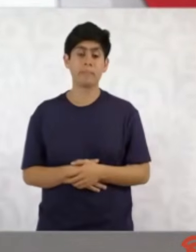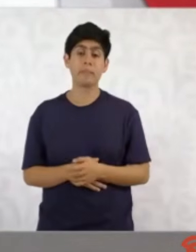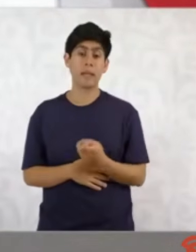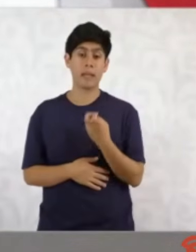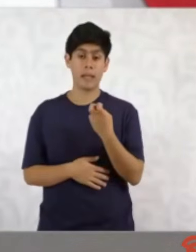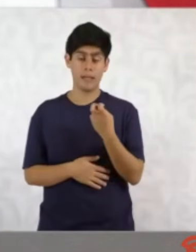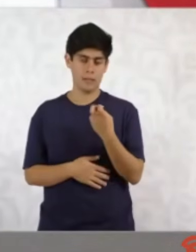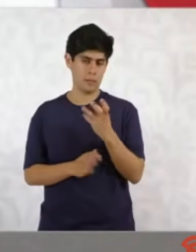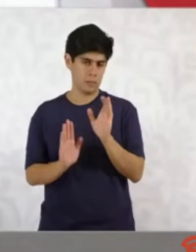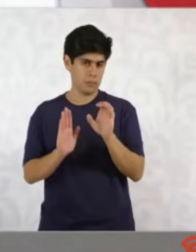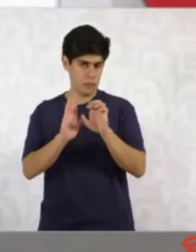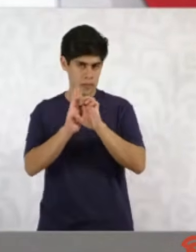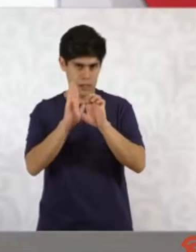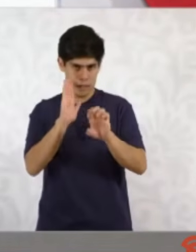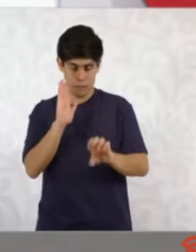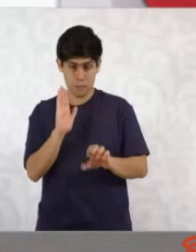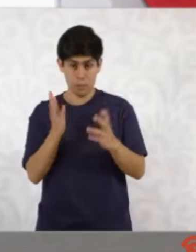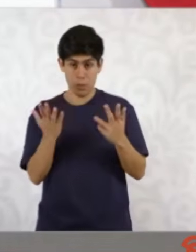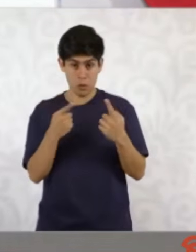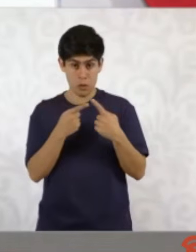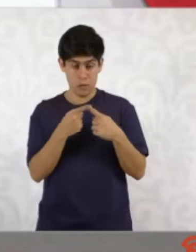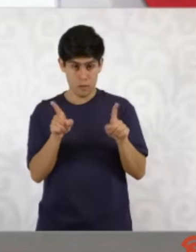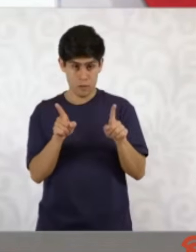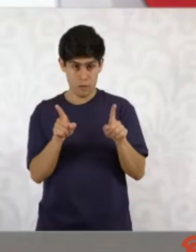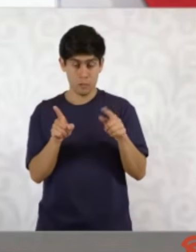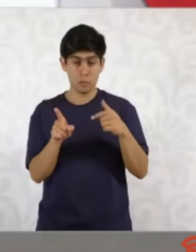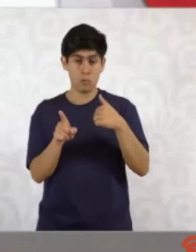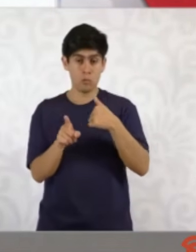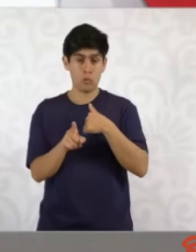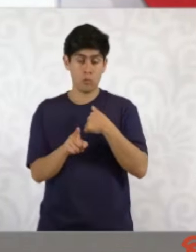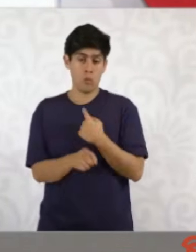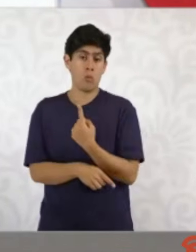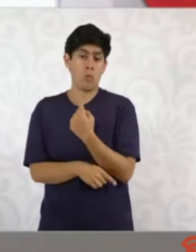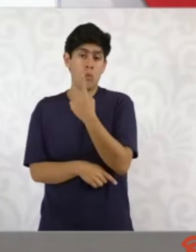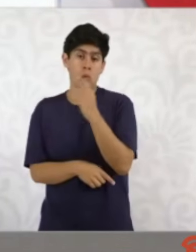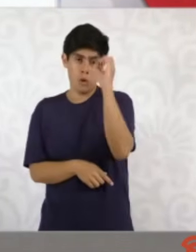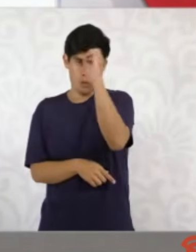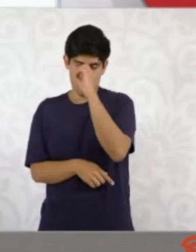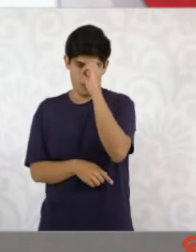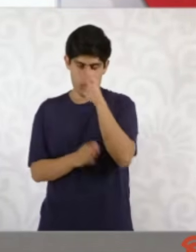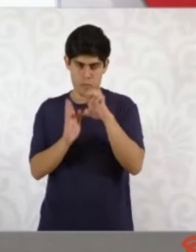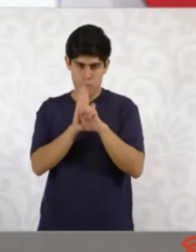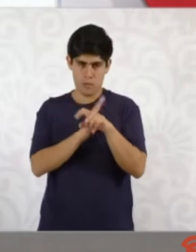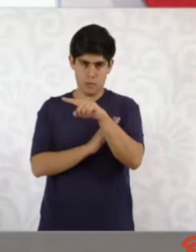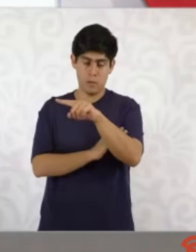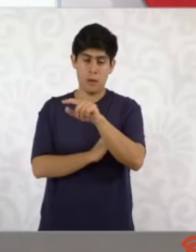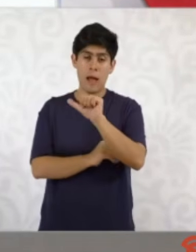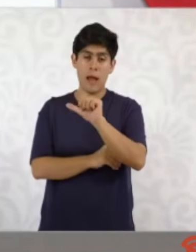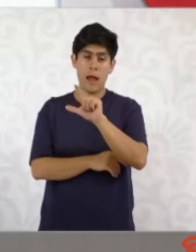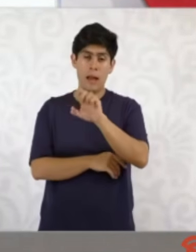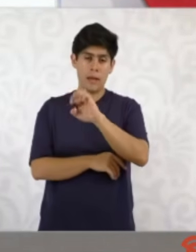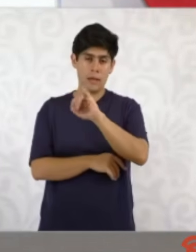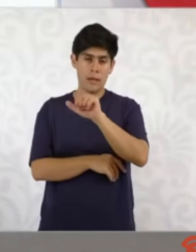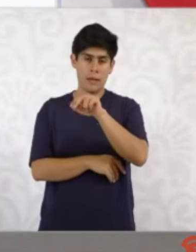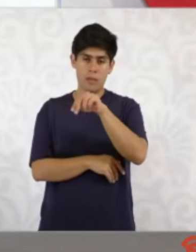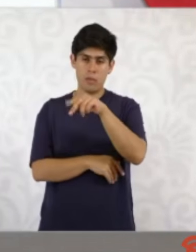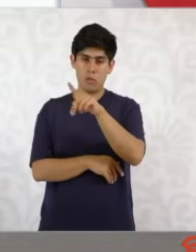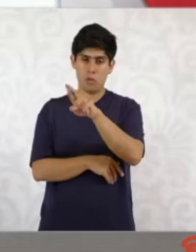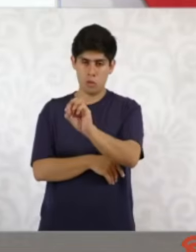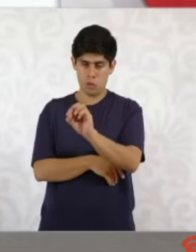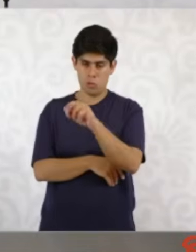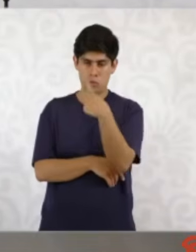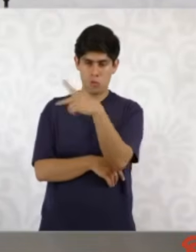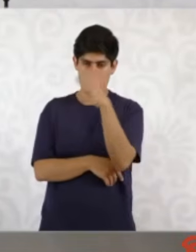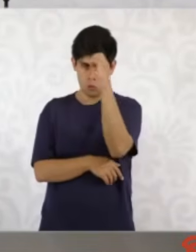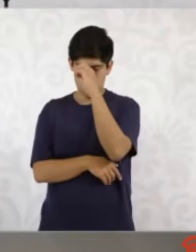No es lo mismo que yo lea una opinión, en este caso de Alejandro Páez Varela, donde dice,